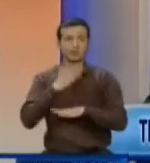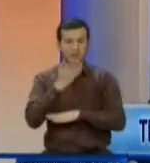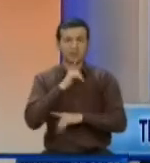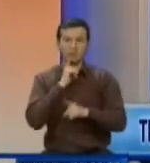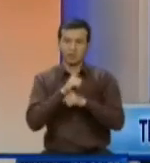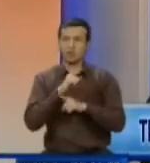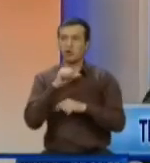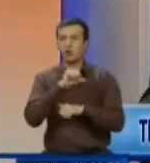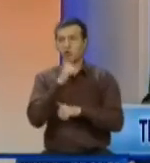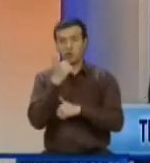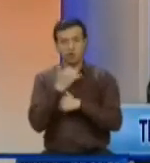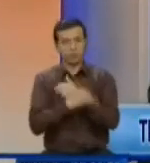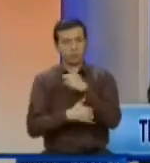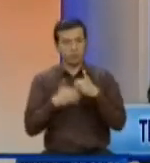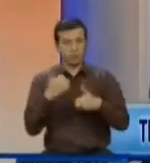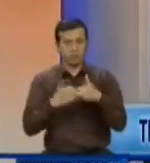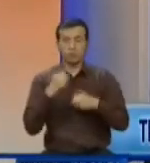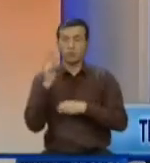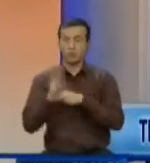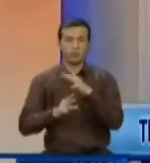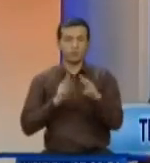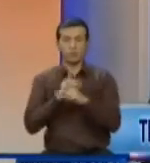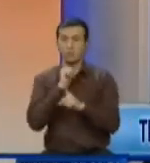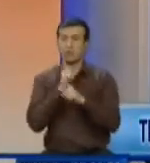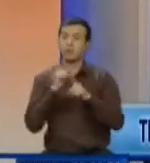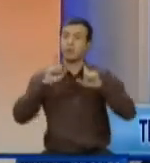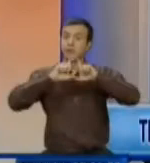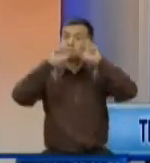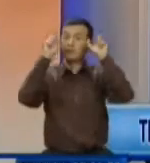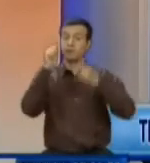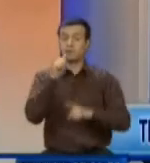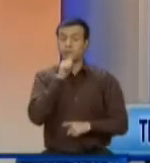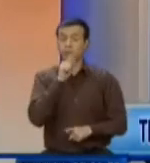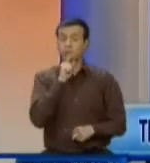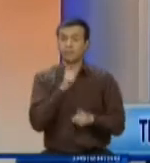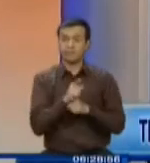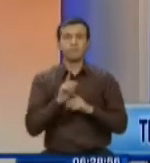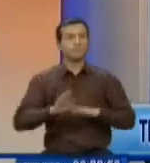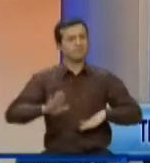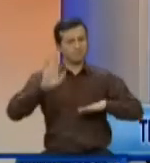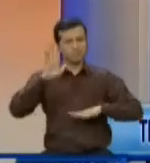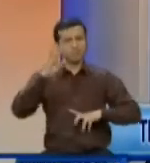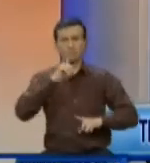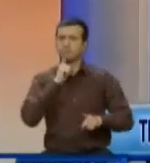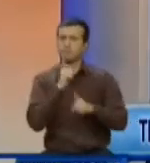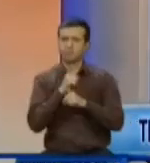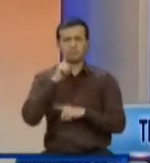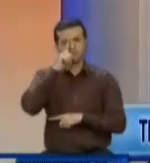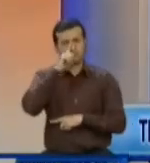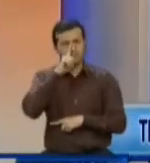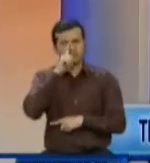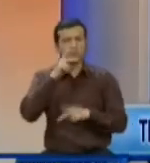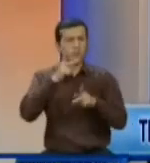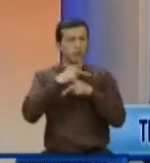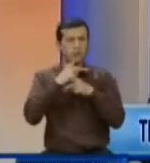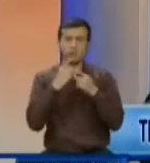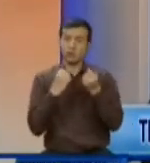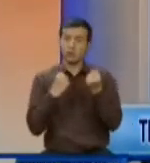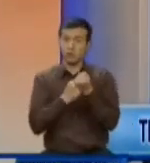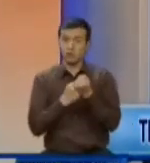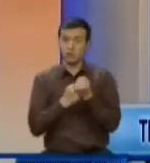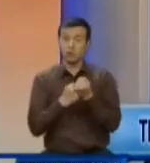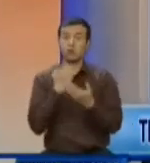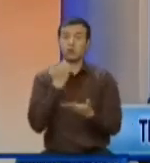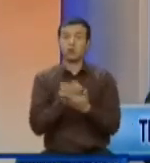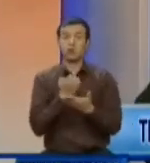y otros factores ante ello el sector productivo privado tiene un alto nivel de compromiso con el empleo y con la producción y la